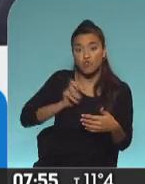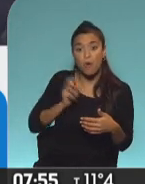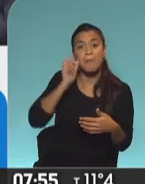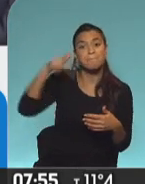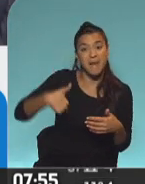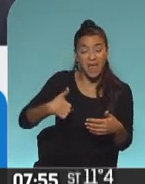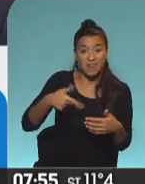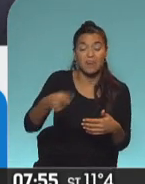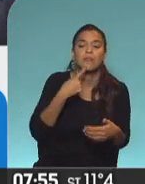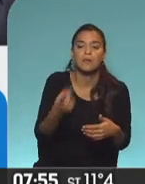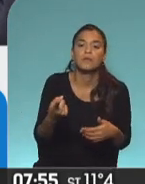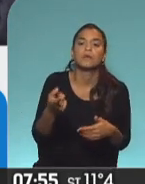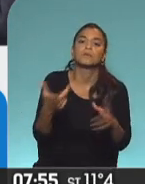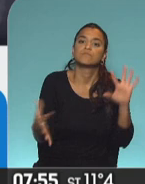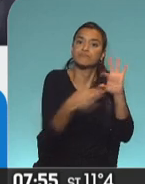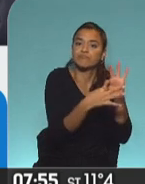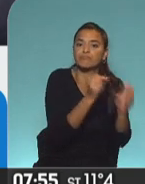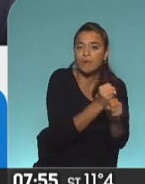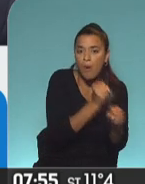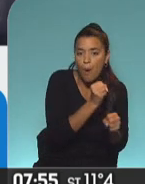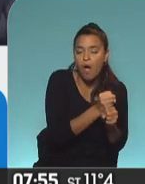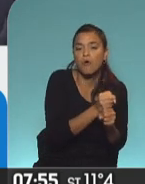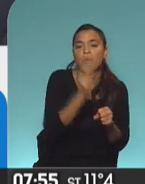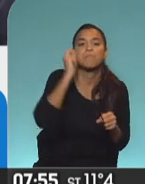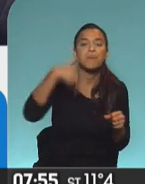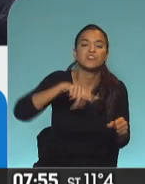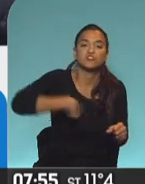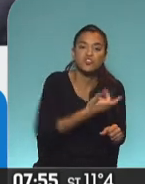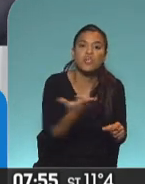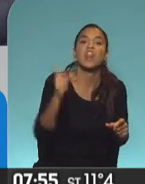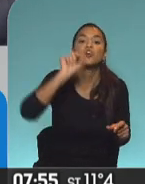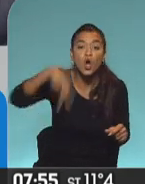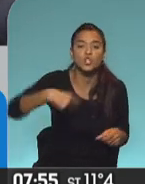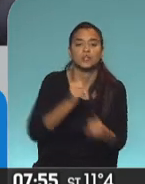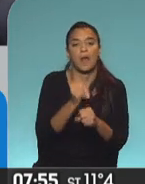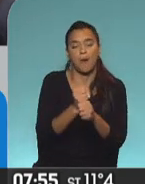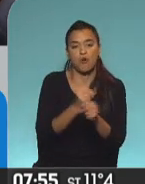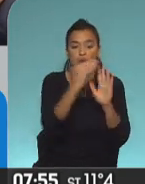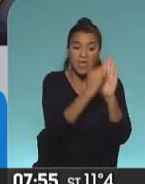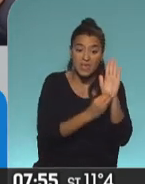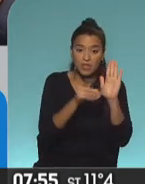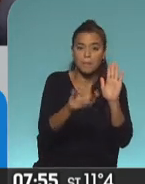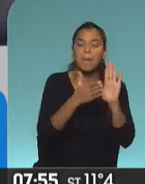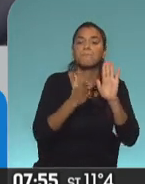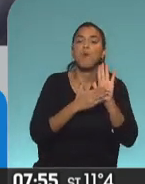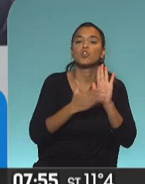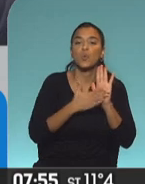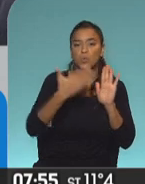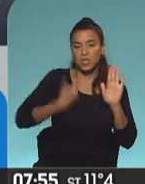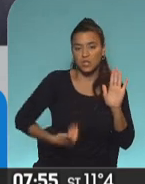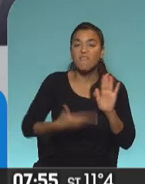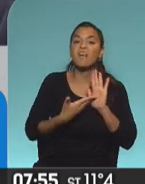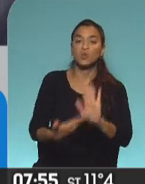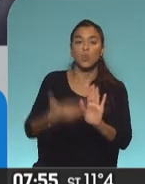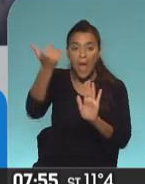salario mínimo, se vincula con el trabajo, se asocia plan social con trabajo. Generamos un registro para que la persona sea monotributista social, tenga